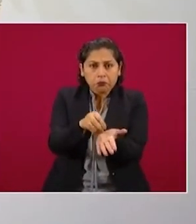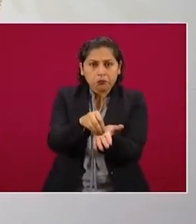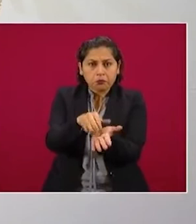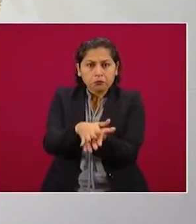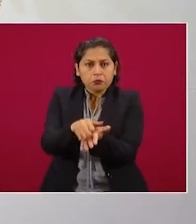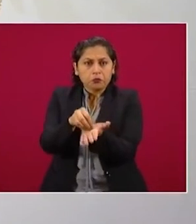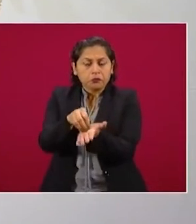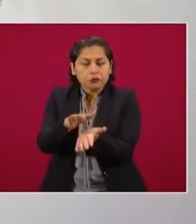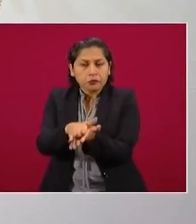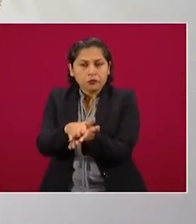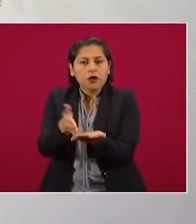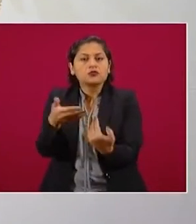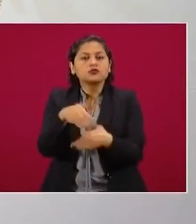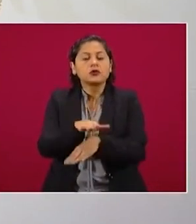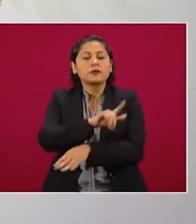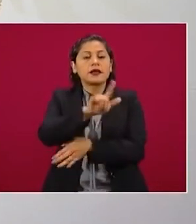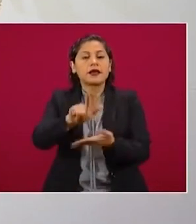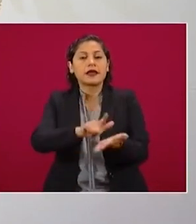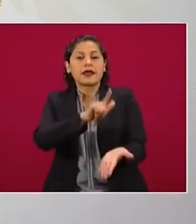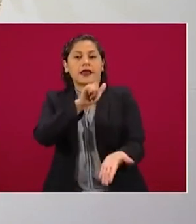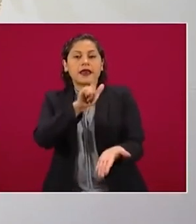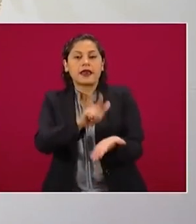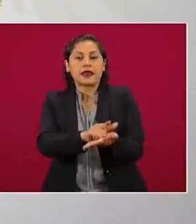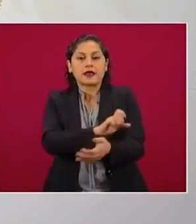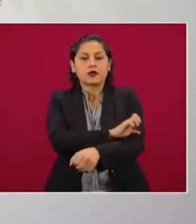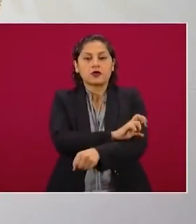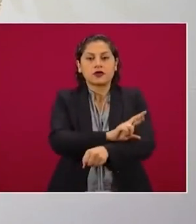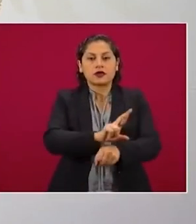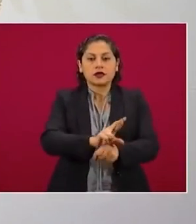la Ley de Coordinación Fiscal.